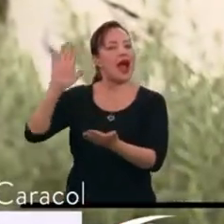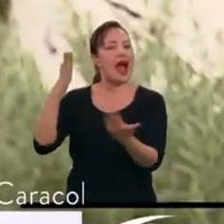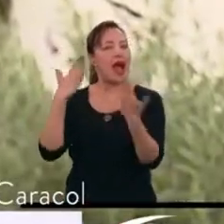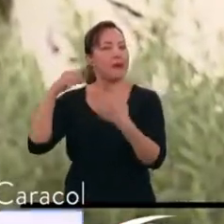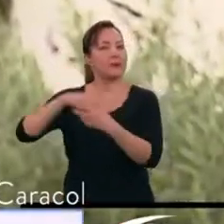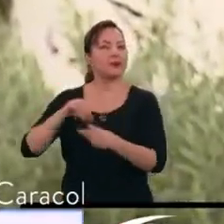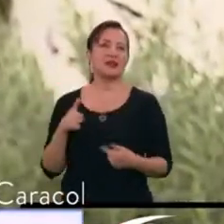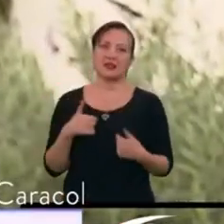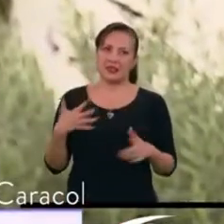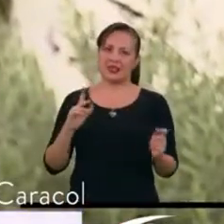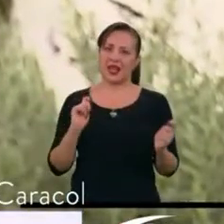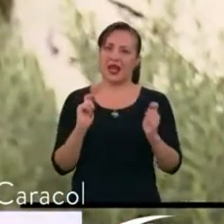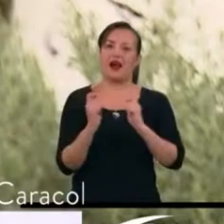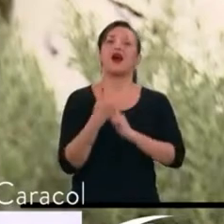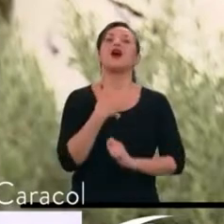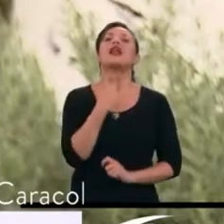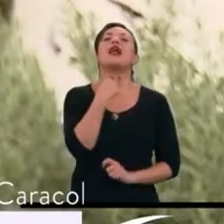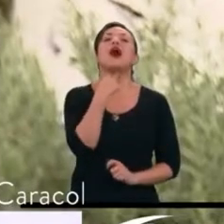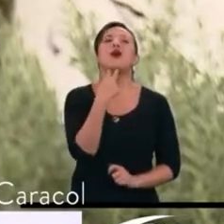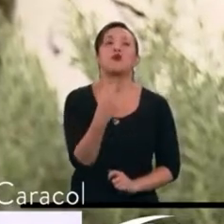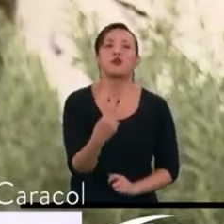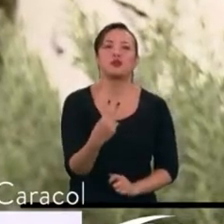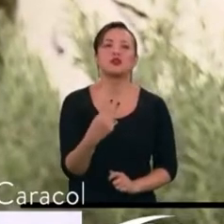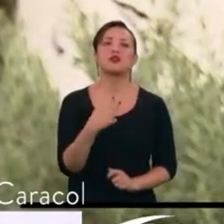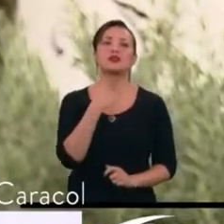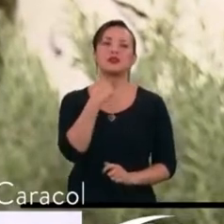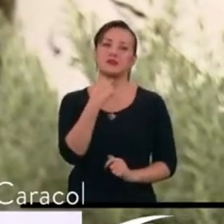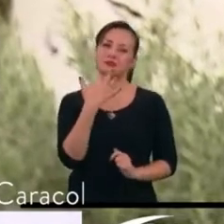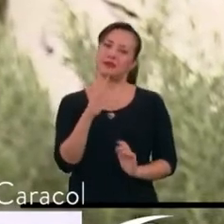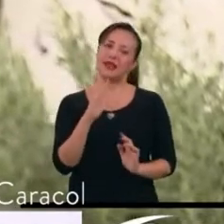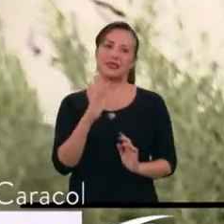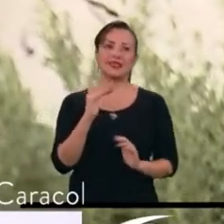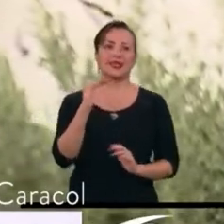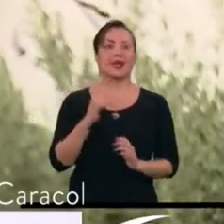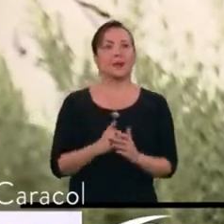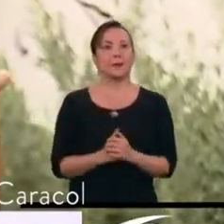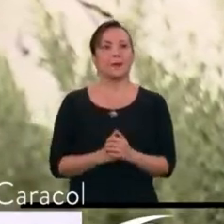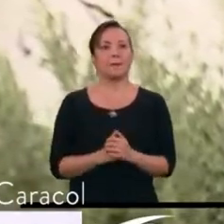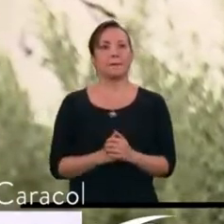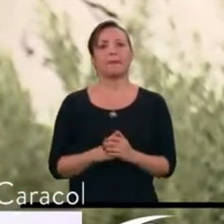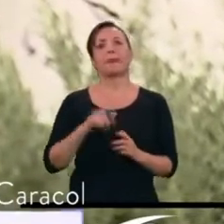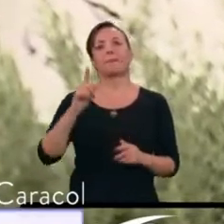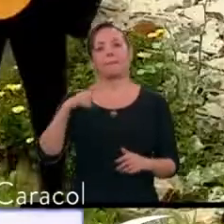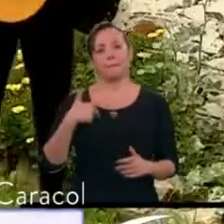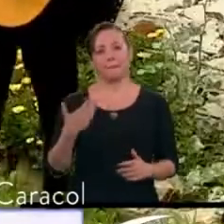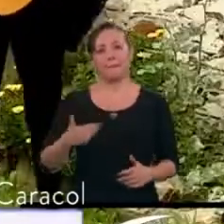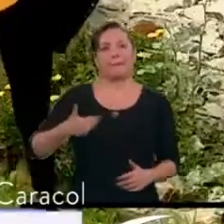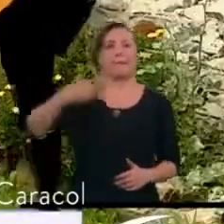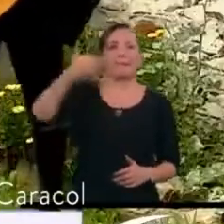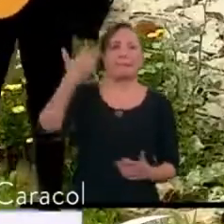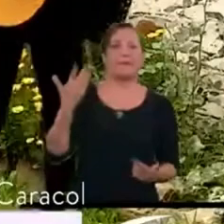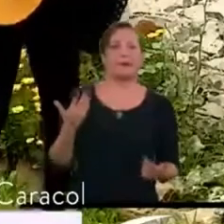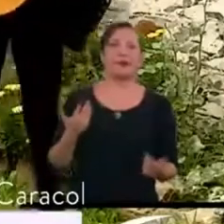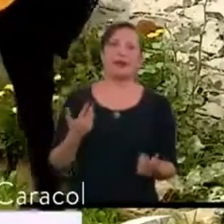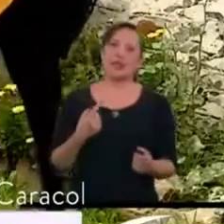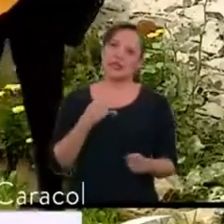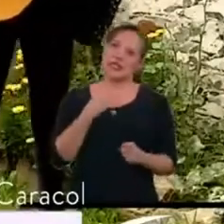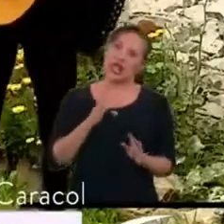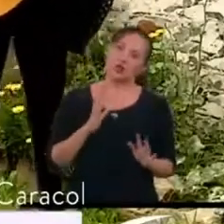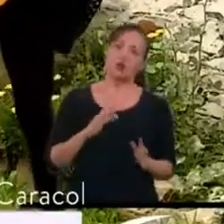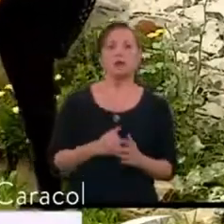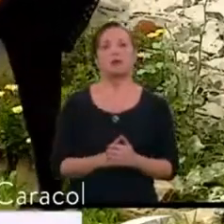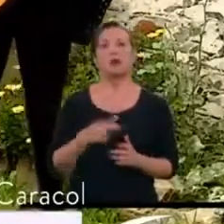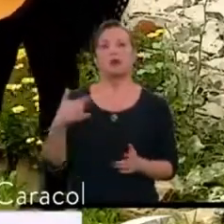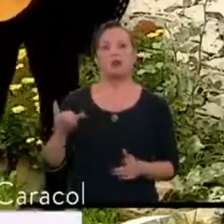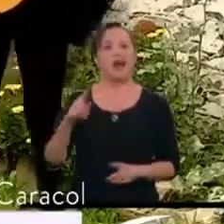pues me está cambiando ya un poco la voz, me está saliendo más de una horita. También crecí más, no me está dando tan duro. Su